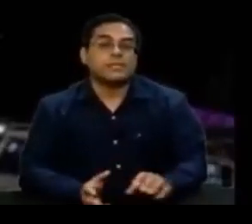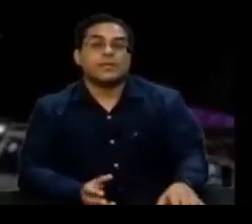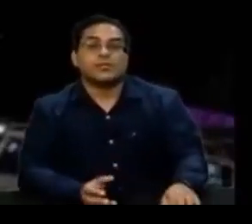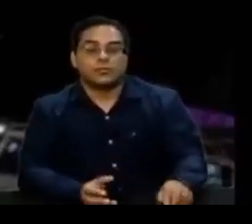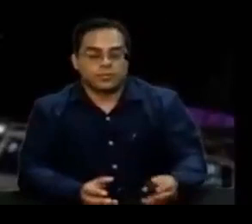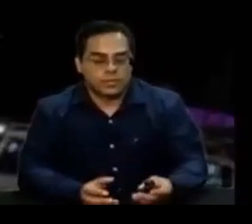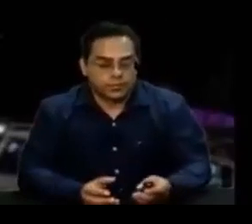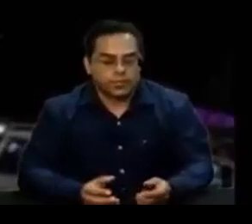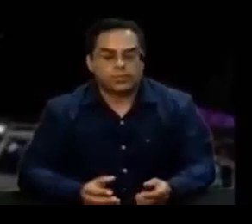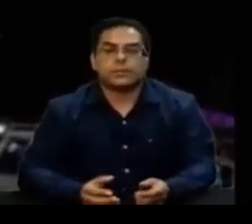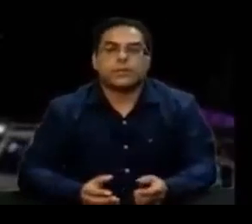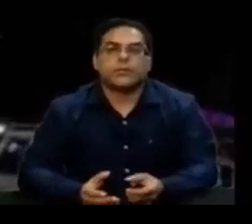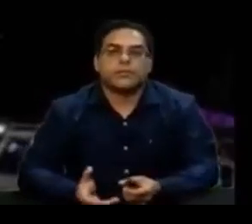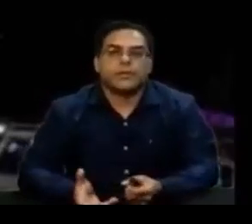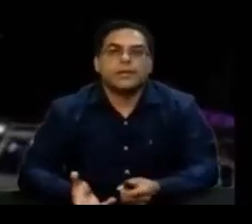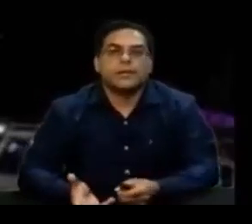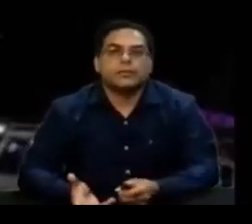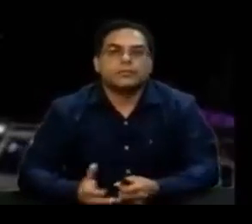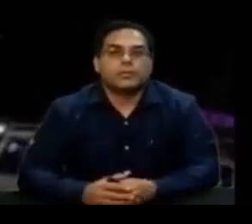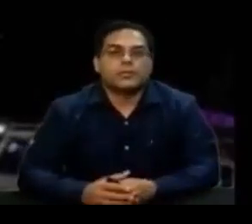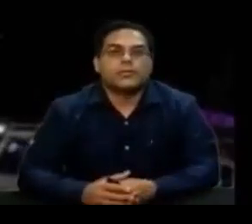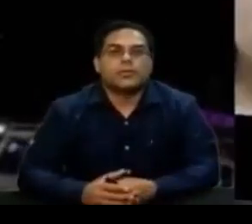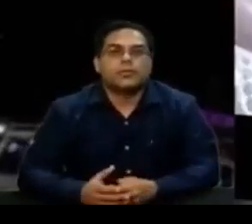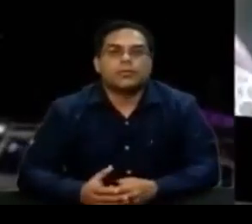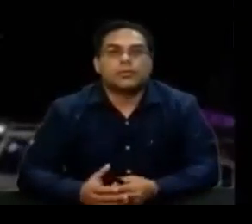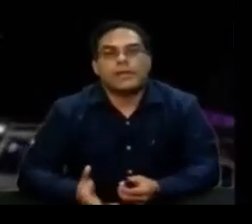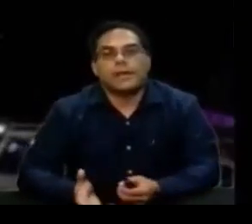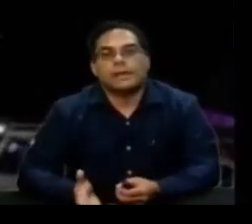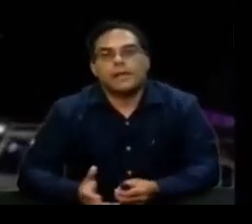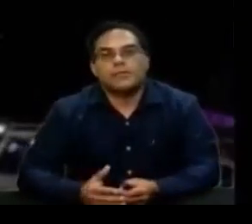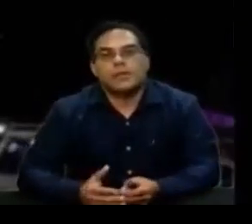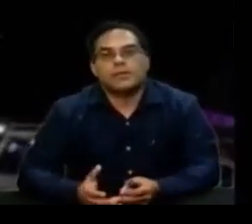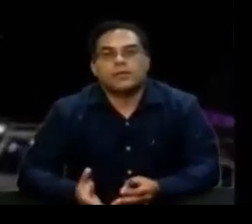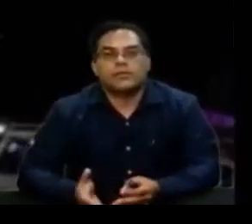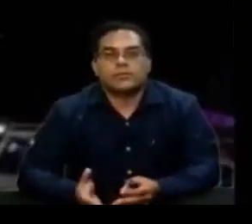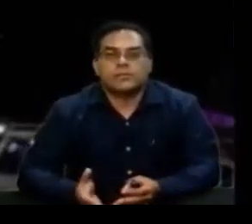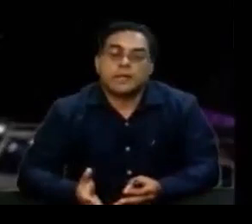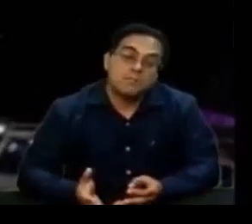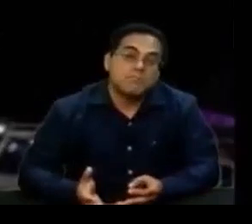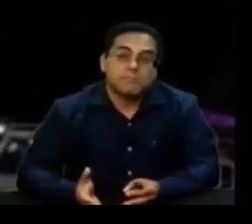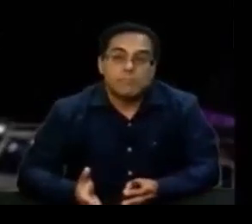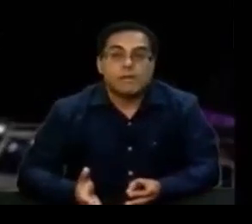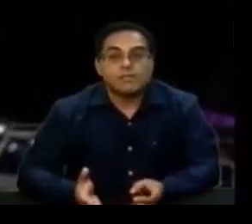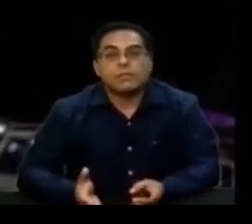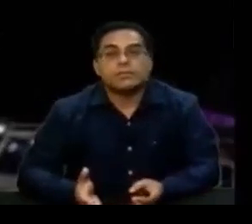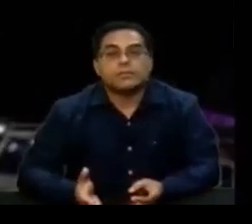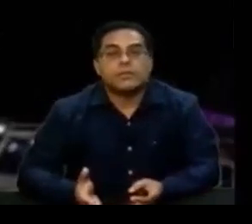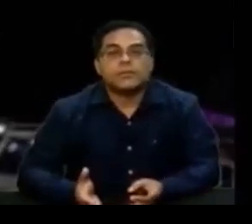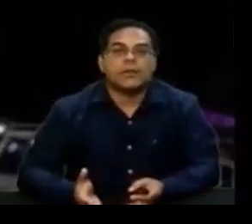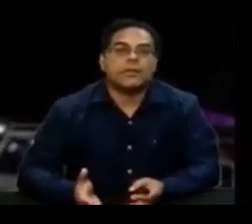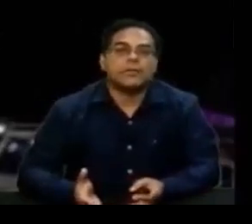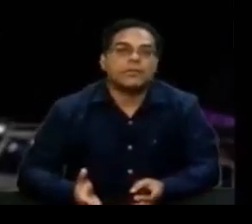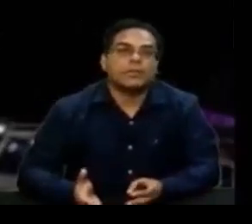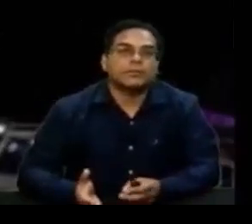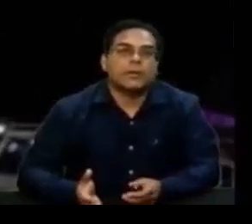entonces se me hinchó muchísimo, me cuesta trabajo morder. Nosotros revisamos la oclusión. Vean, del lado izquierdo la oclusión está más o menos estable, pero al